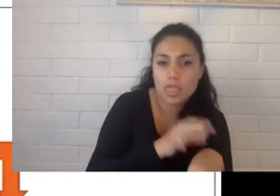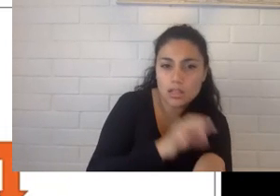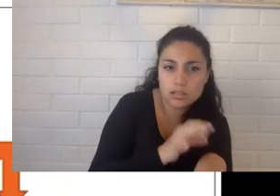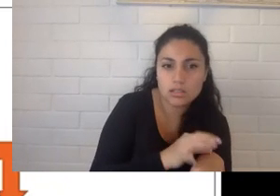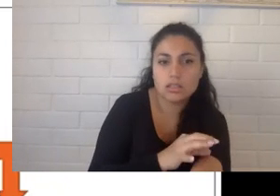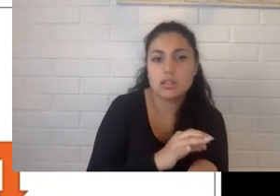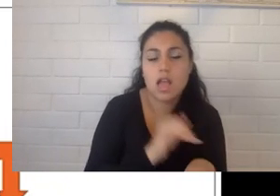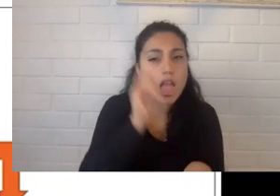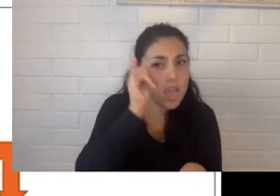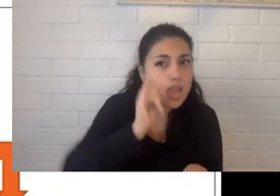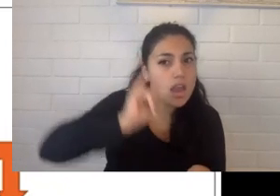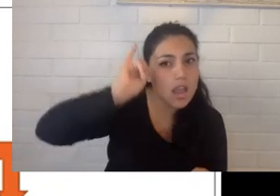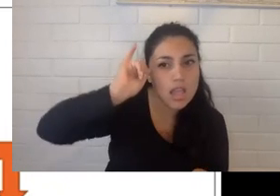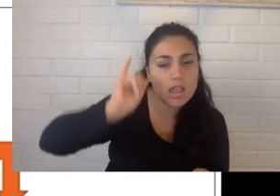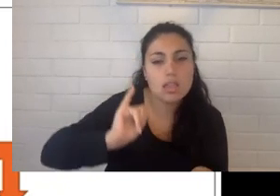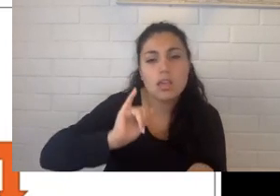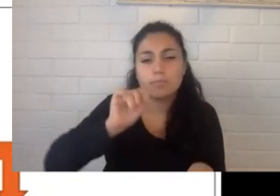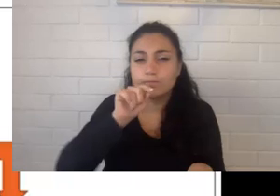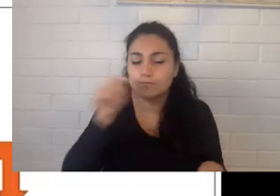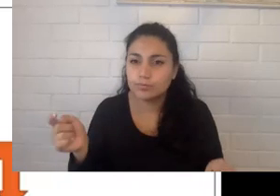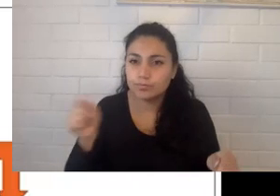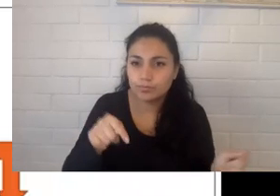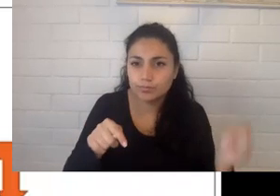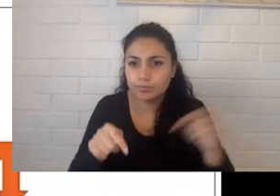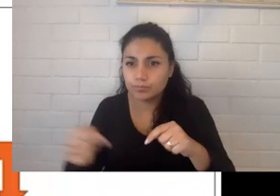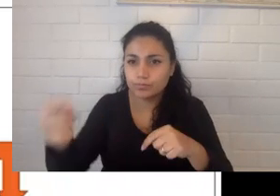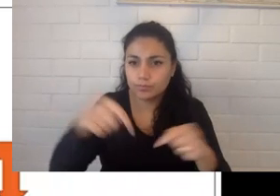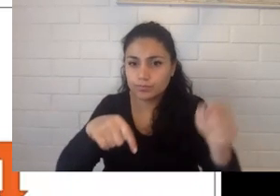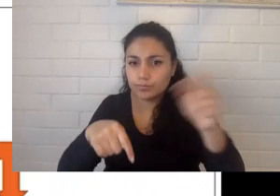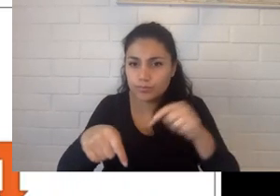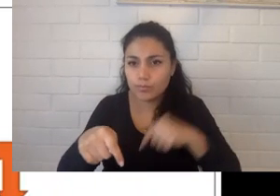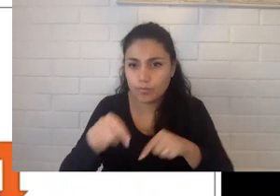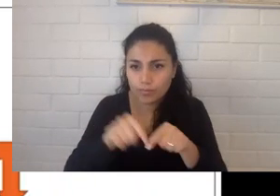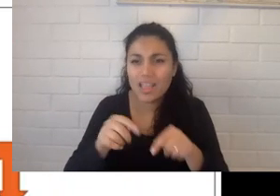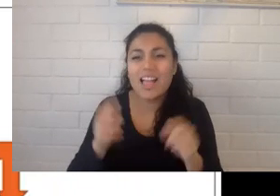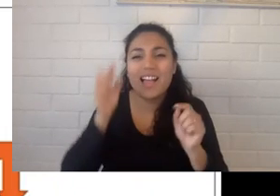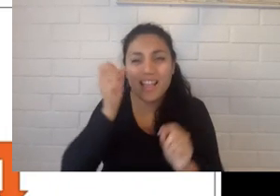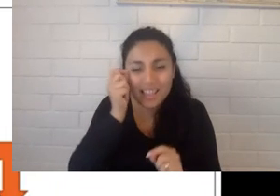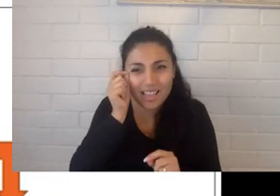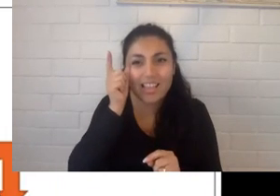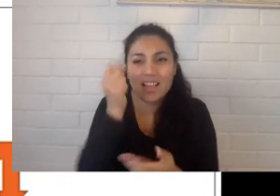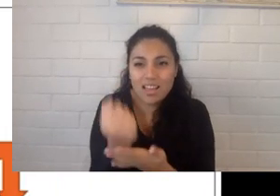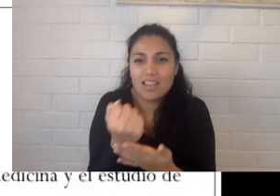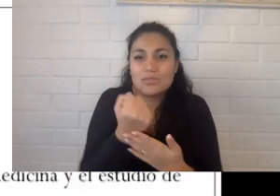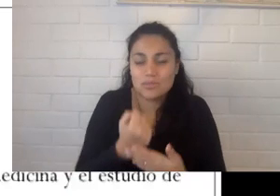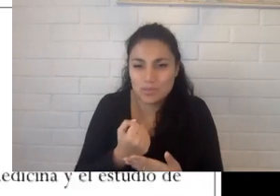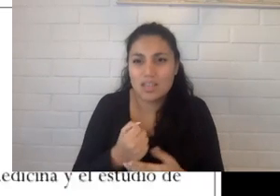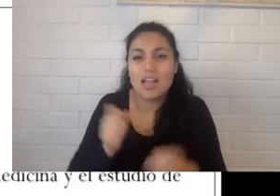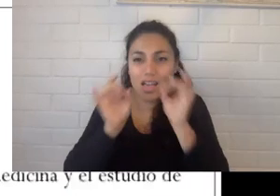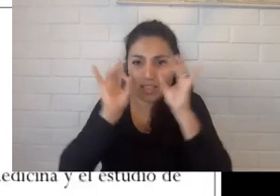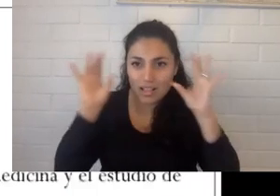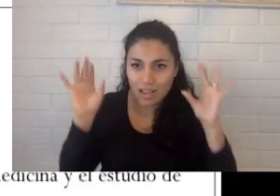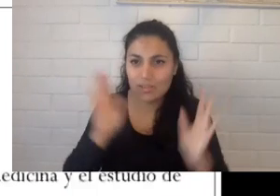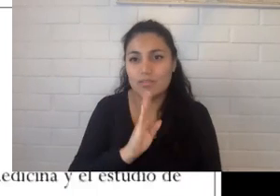cada uno con sus intersecciones específicas nos van a ayudar para poder entender un poquito más lo que es la biomecánica,